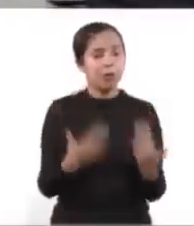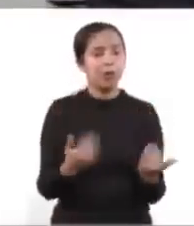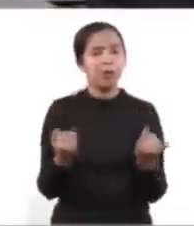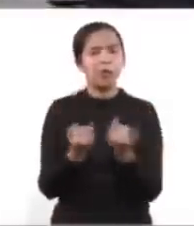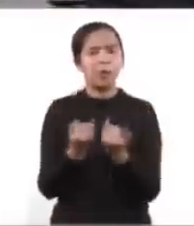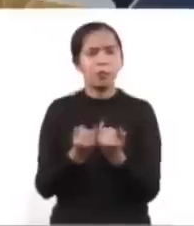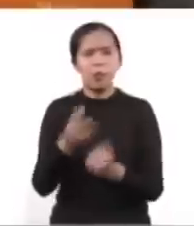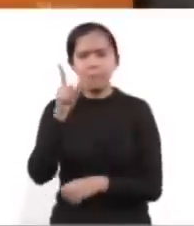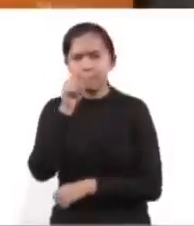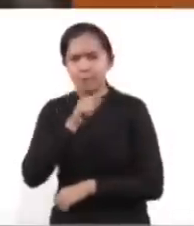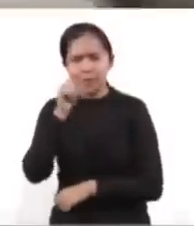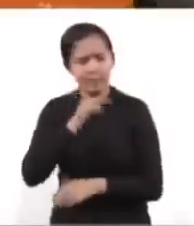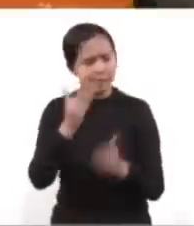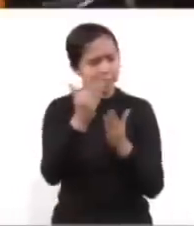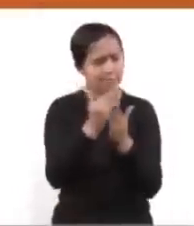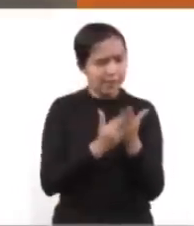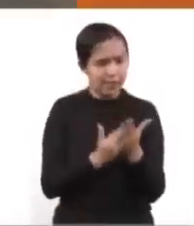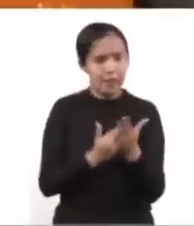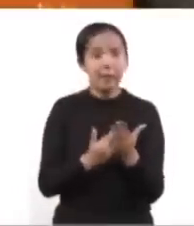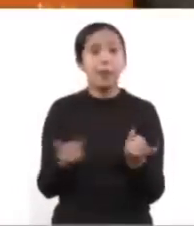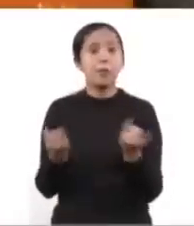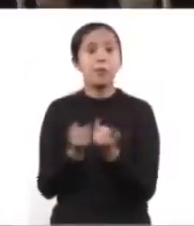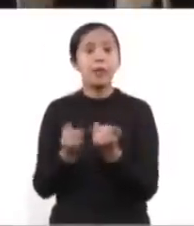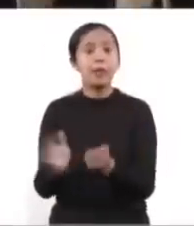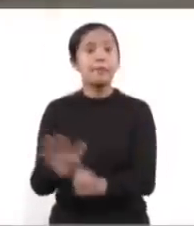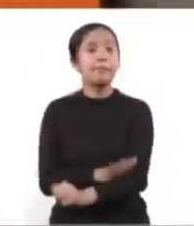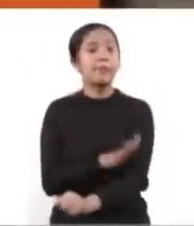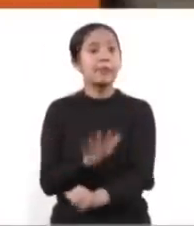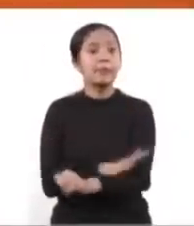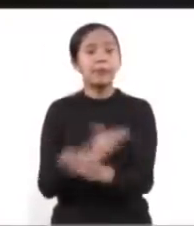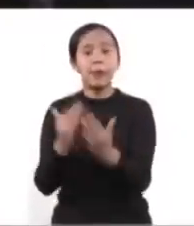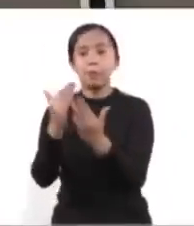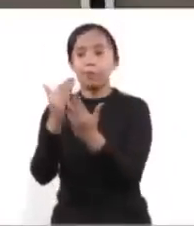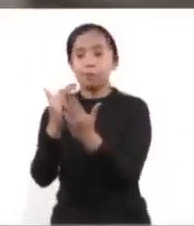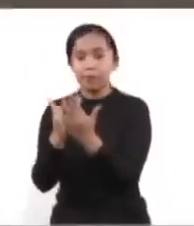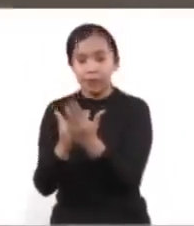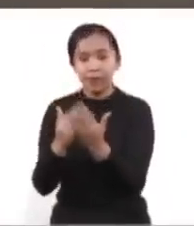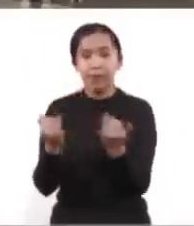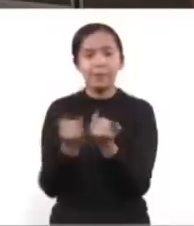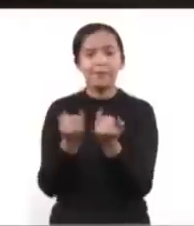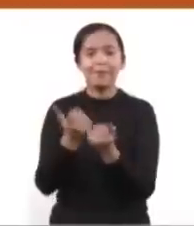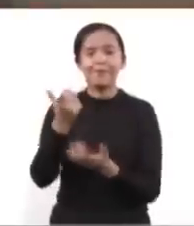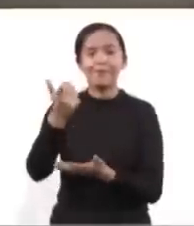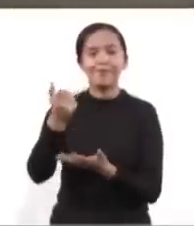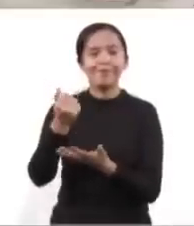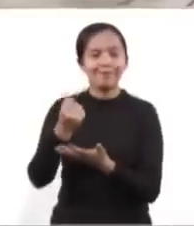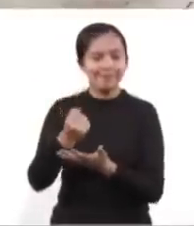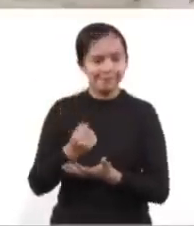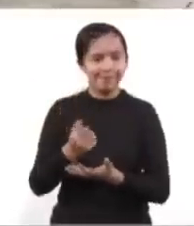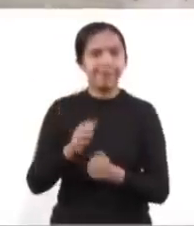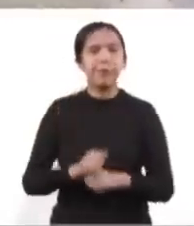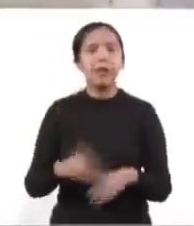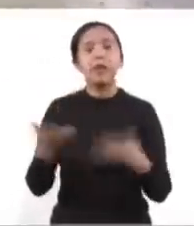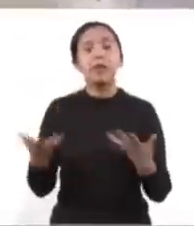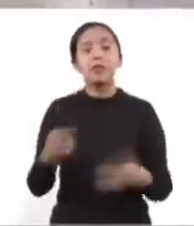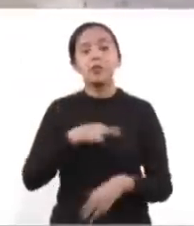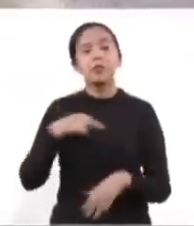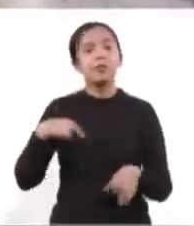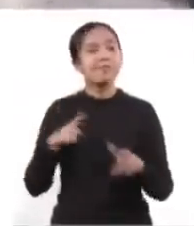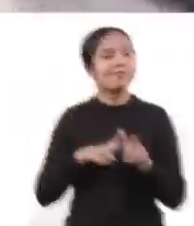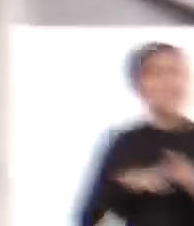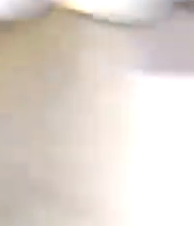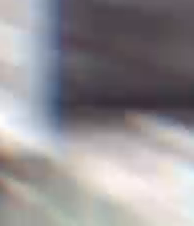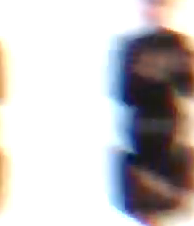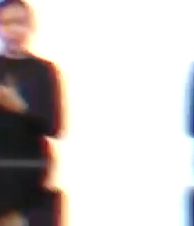el servicio a los usuarios, reducción en el consumo eléctrico y costos del suministro para una mejor movilidad. Seguimos